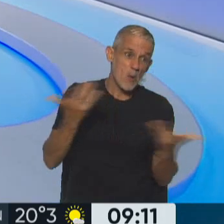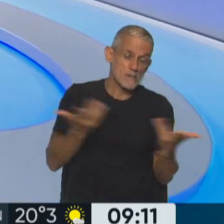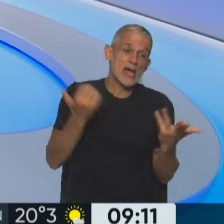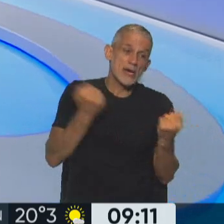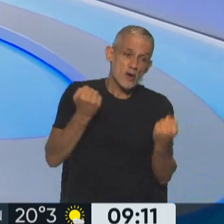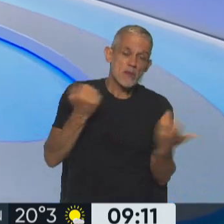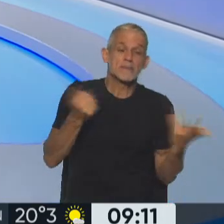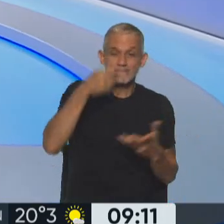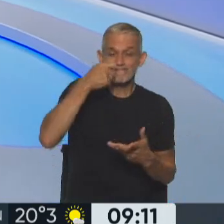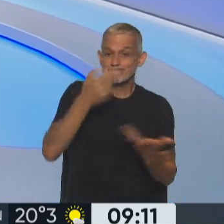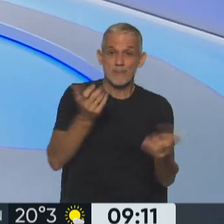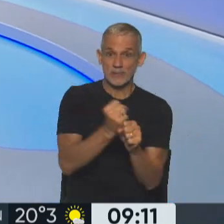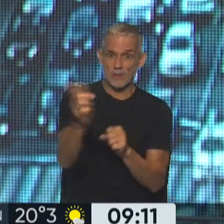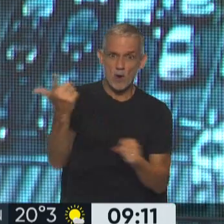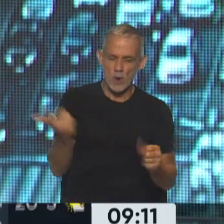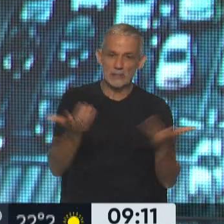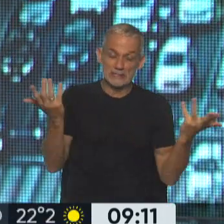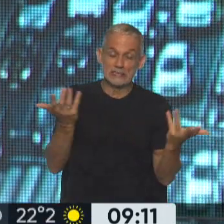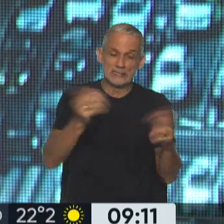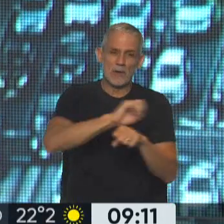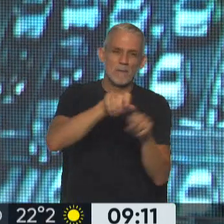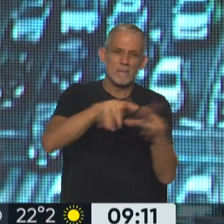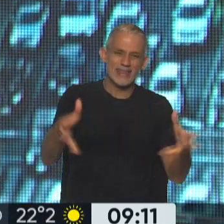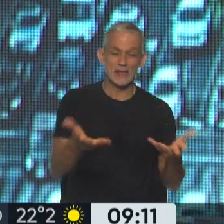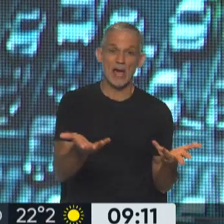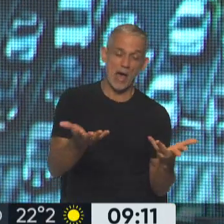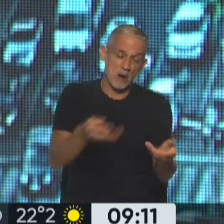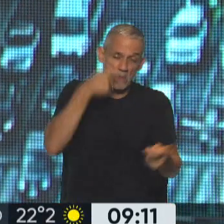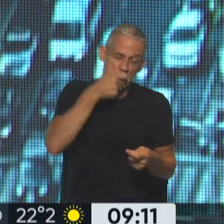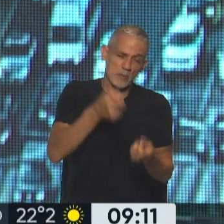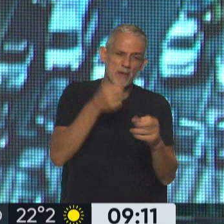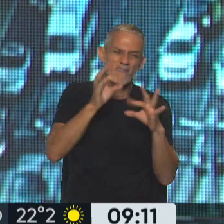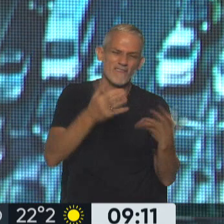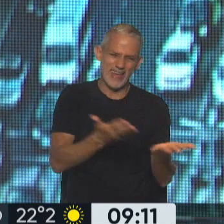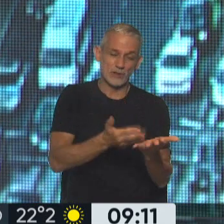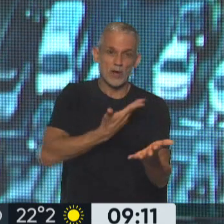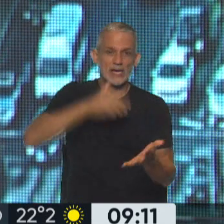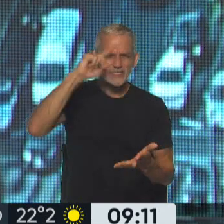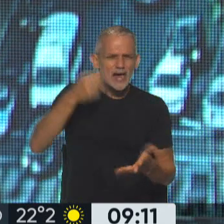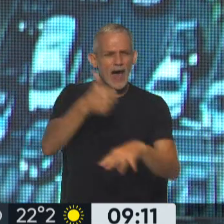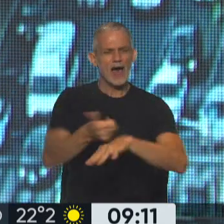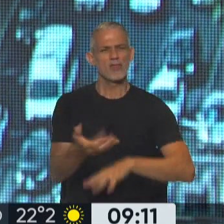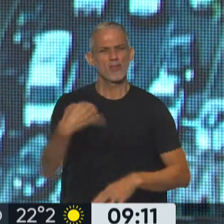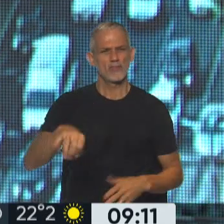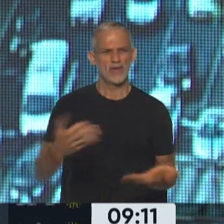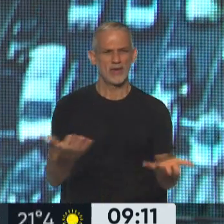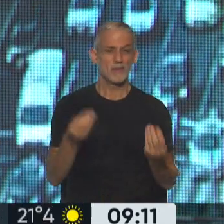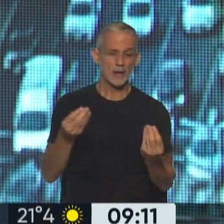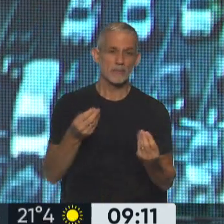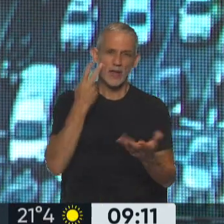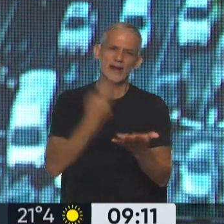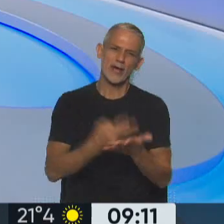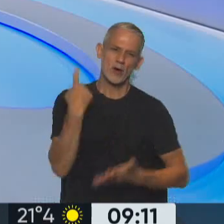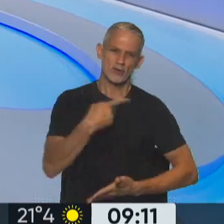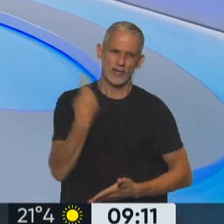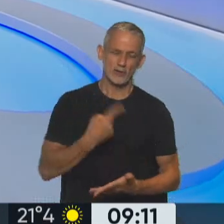economía popular porque no hay trabajo. Entonces, el Estado tiene que estar presente, necesitamos a ese Estado en función de que nos reconozca